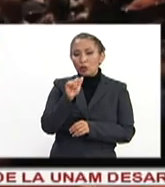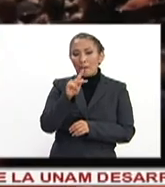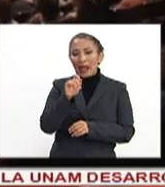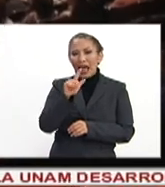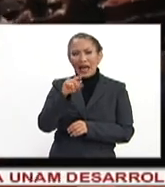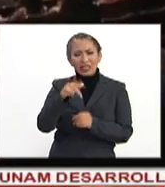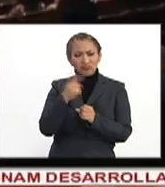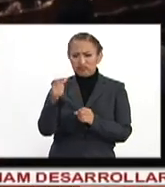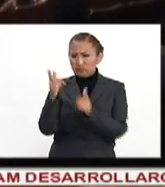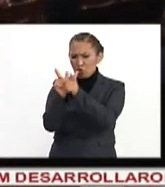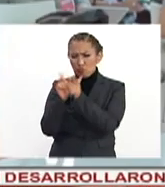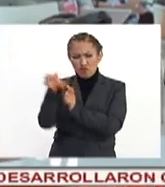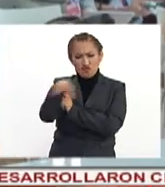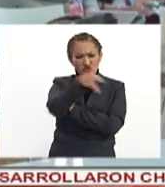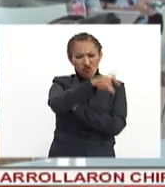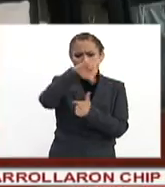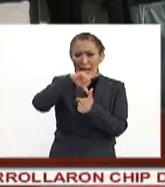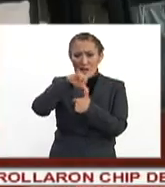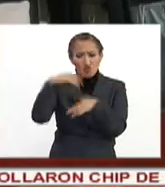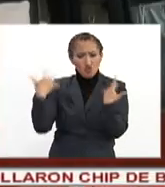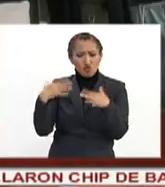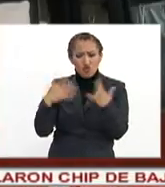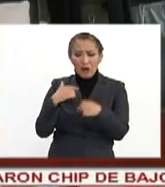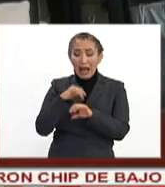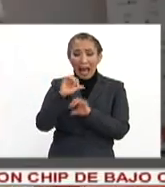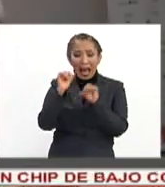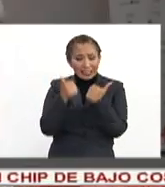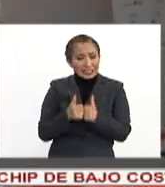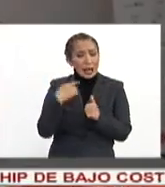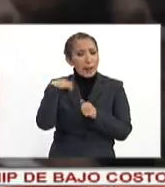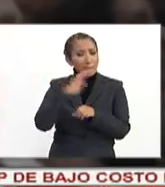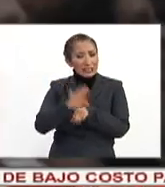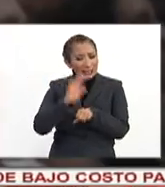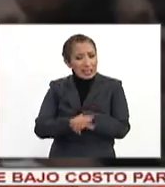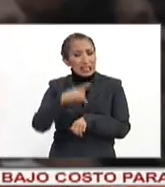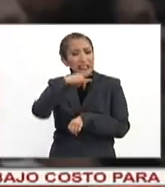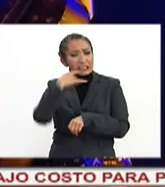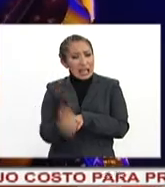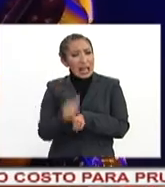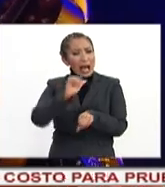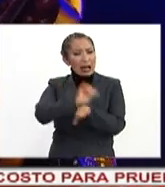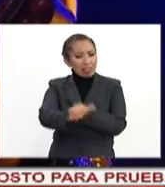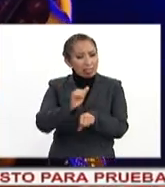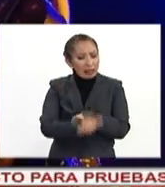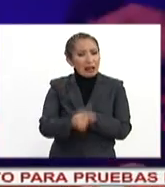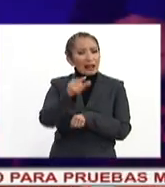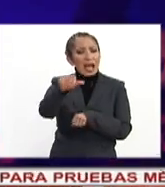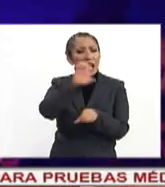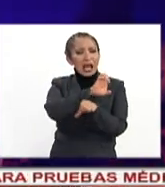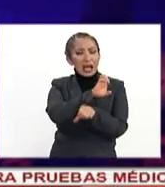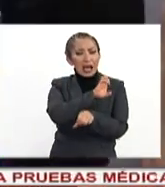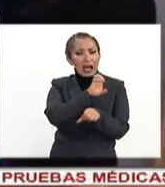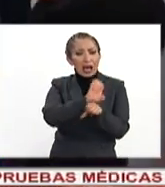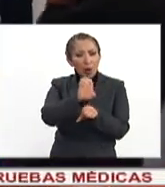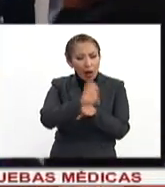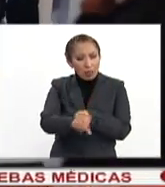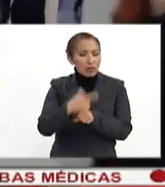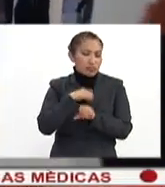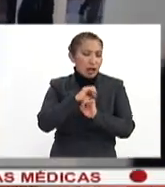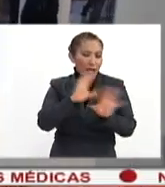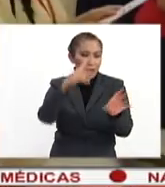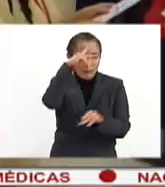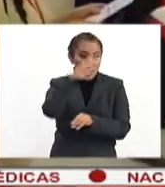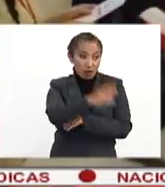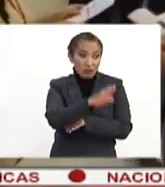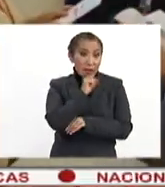un montón de talentos latinoamericanos, artistas de Brasil, de Chile, de Argentina, de Ecuador y por supuesto